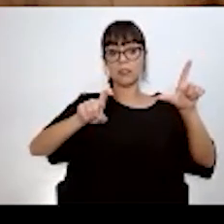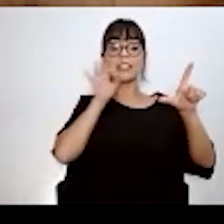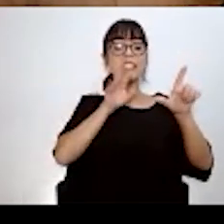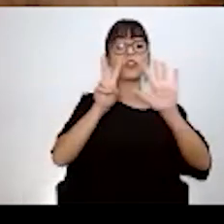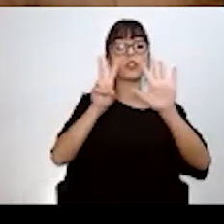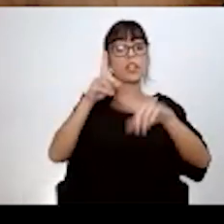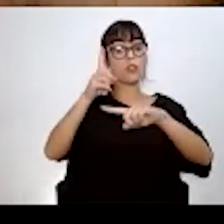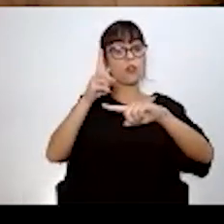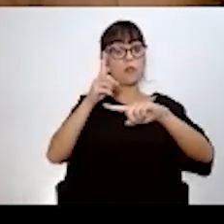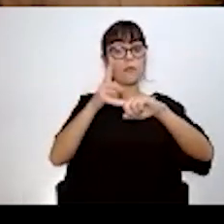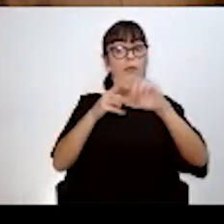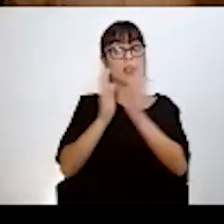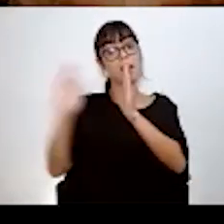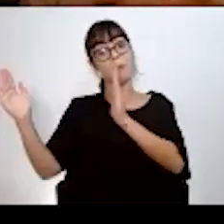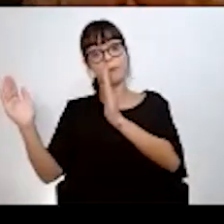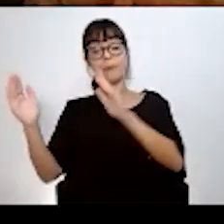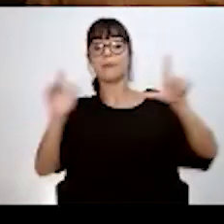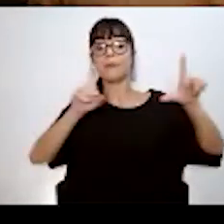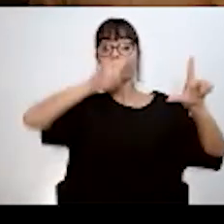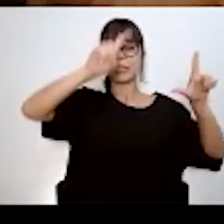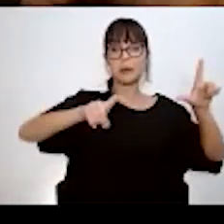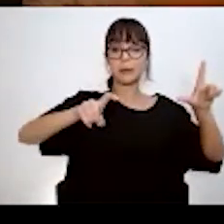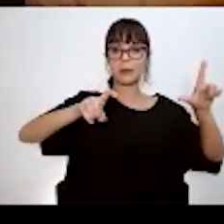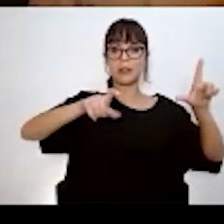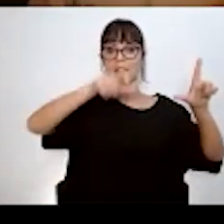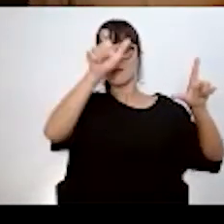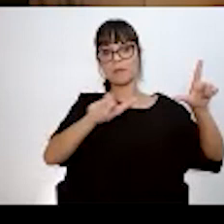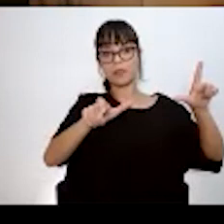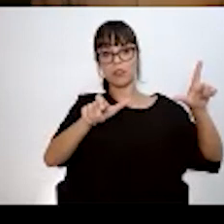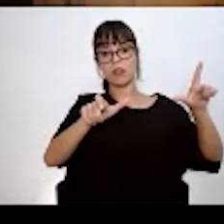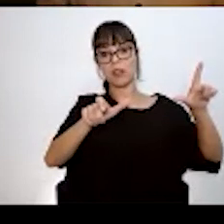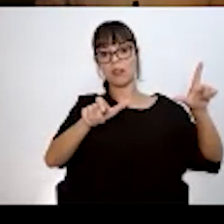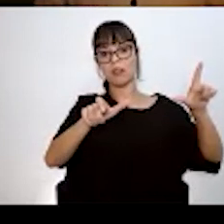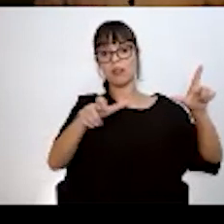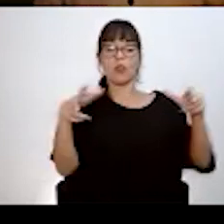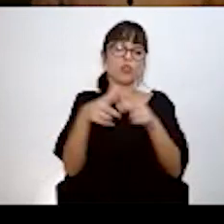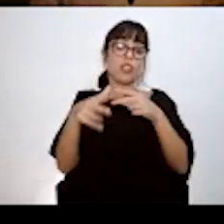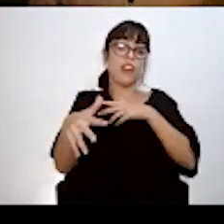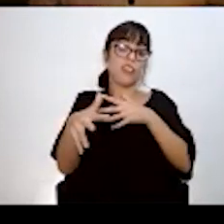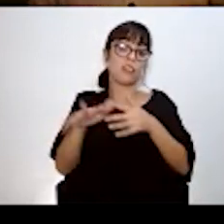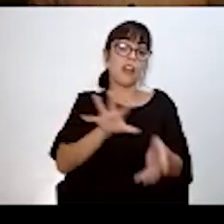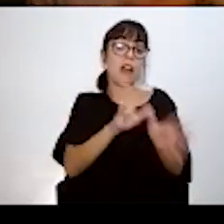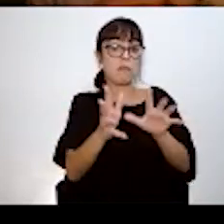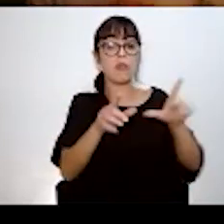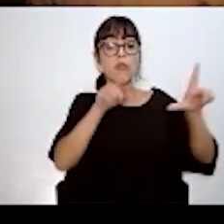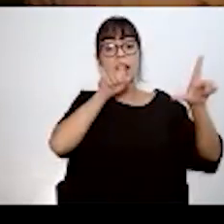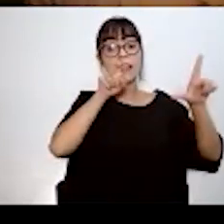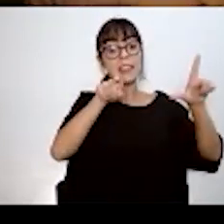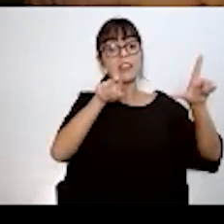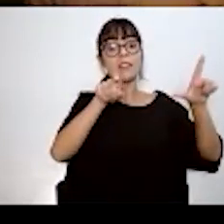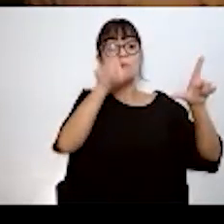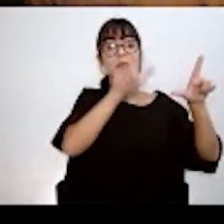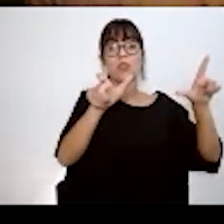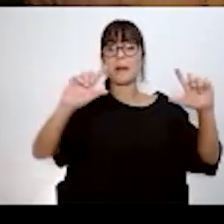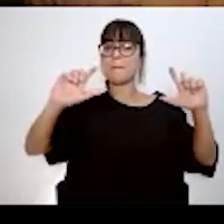Cristo, el crecimiento de esta población o las dinámicas sociales, que, como les digo, nosotros fechamos a través del carbono 14, se bajan por debajo de